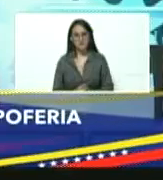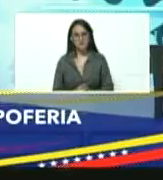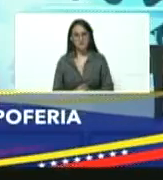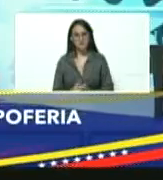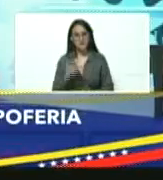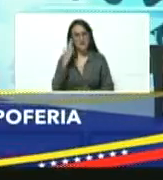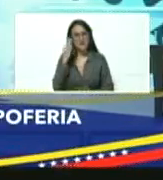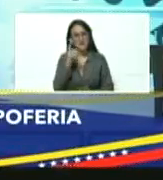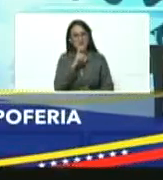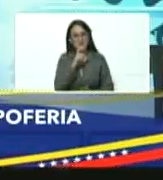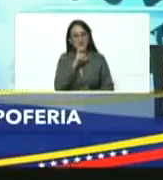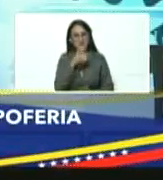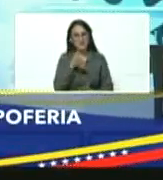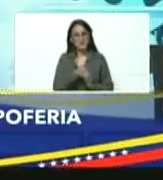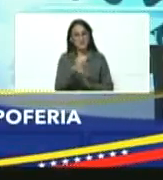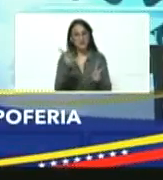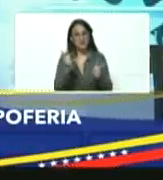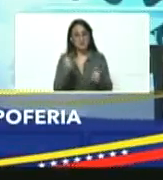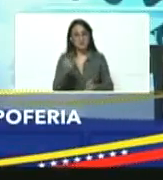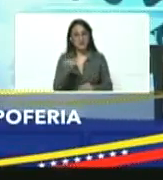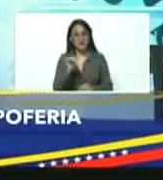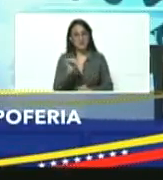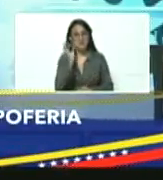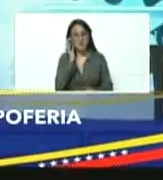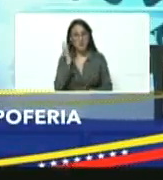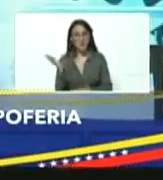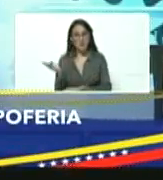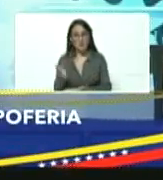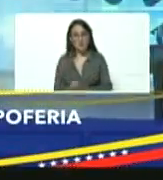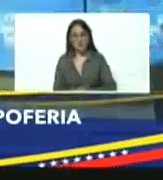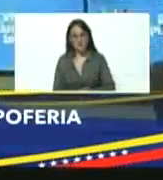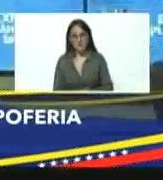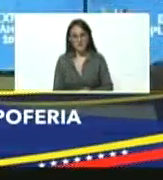sabe más de esto que yo es esta que está aquí.